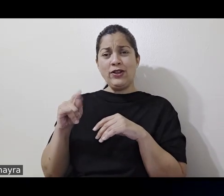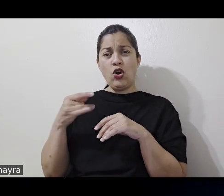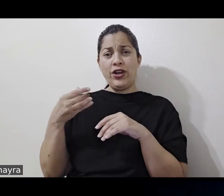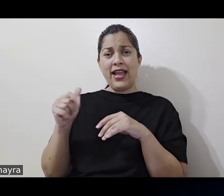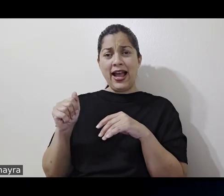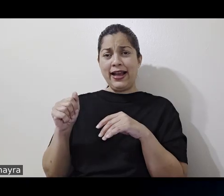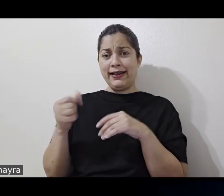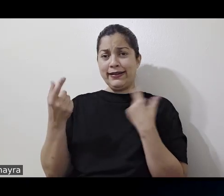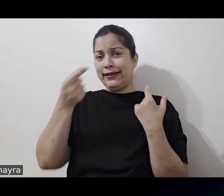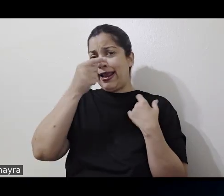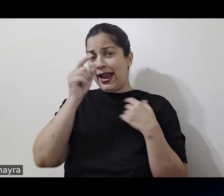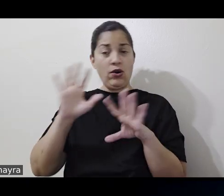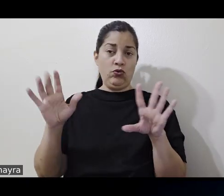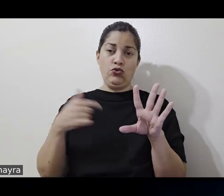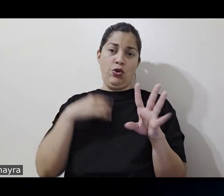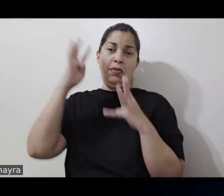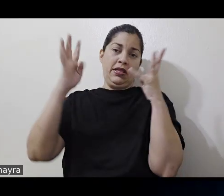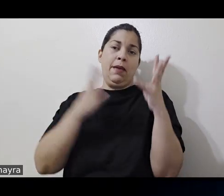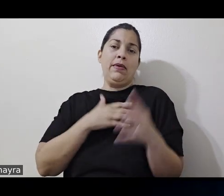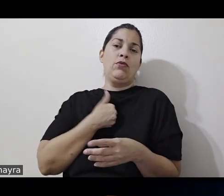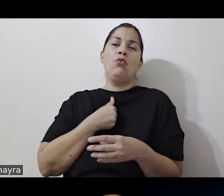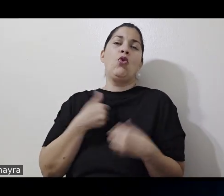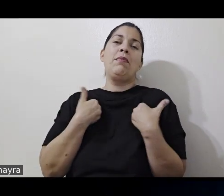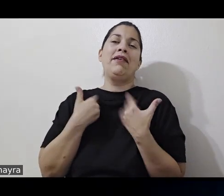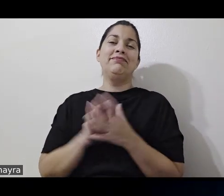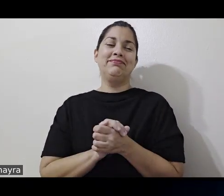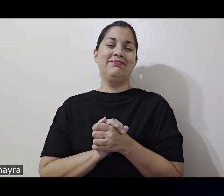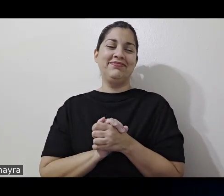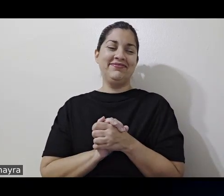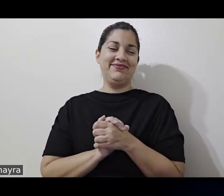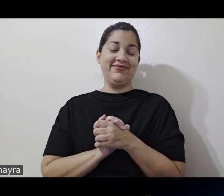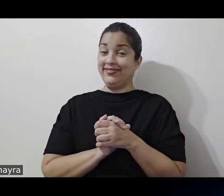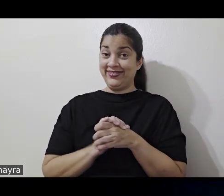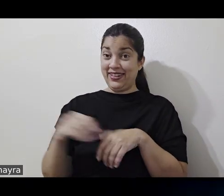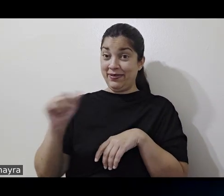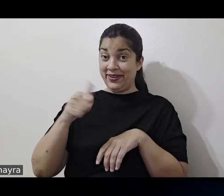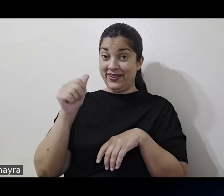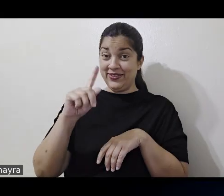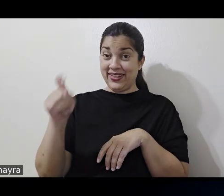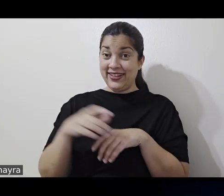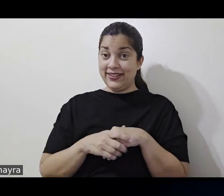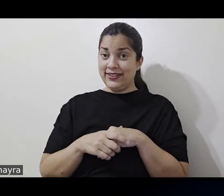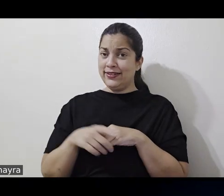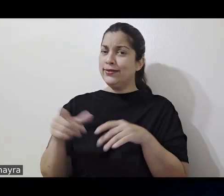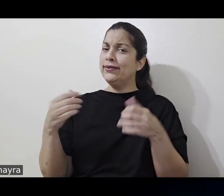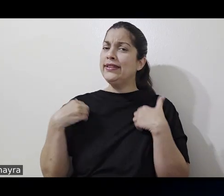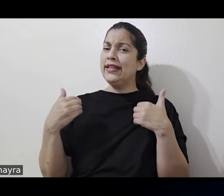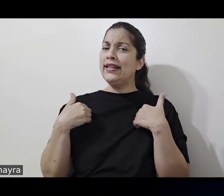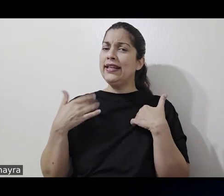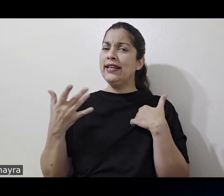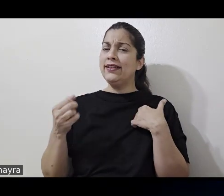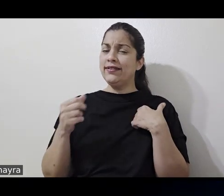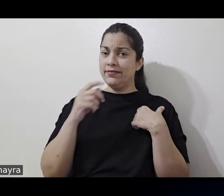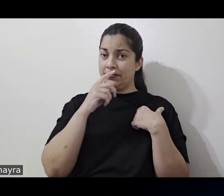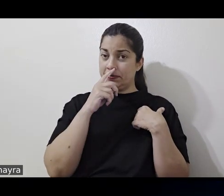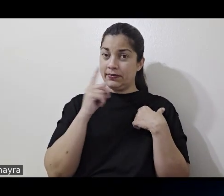estos conocidos. Yo me inventé mis propios animalitos. Muy bien. José, para mí tenía una pregunta. Te pregunto, obviamente tienes aquí